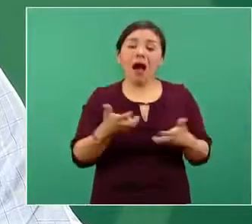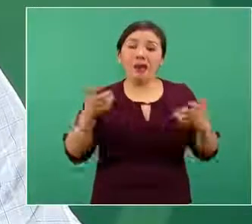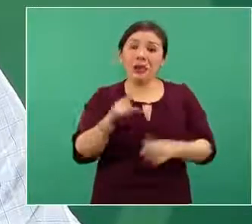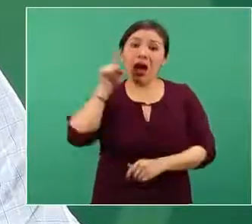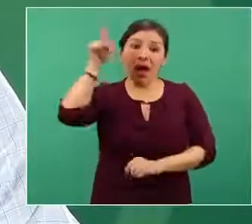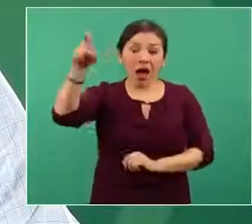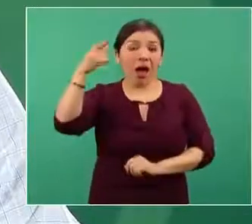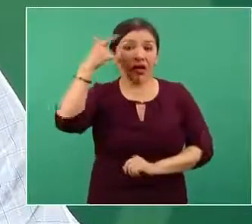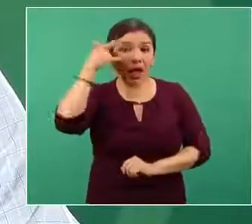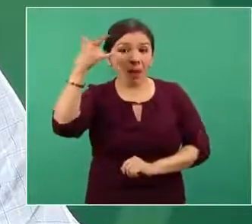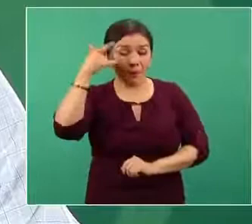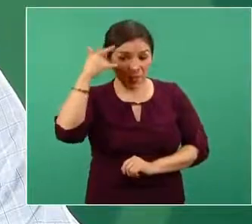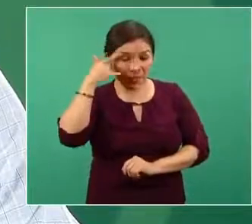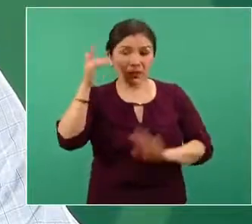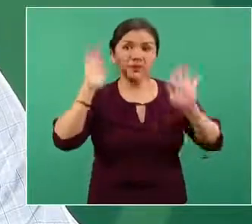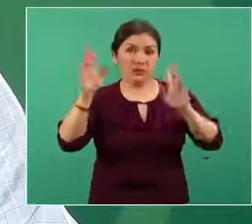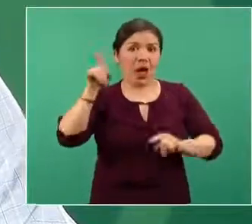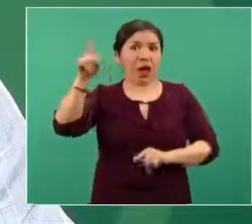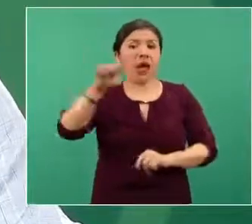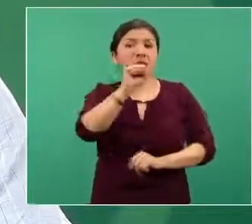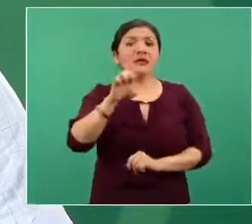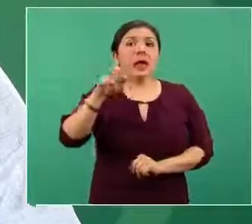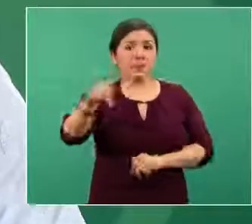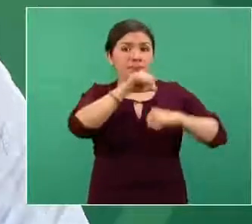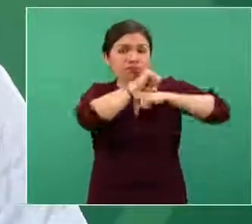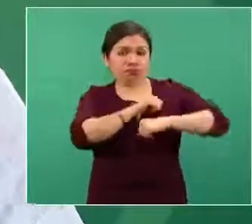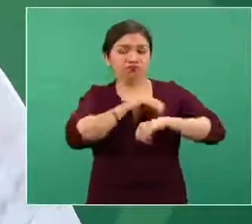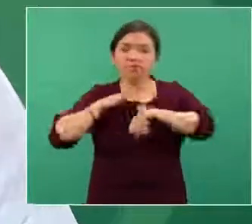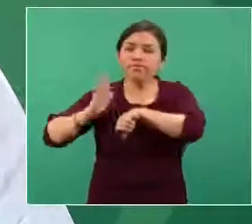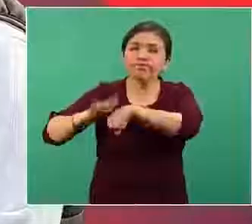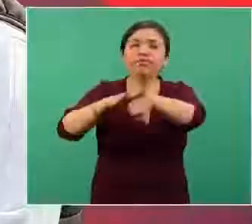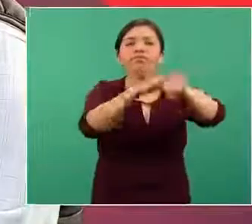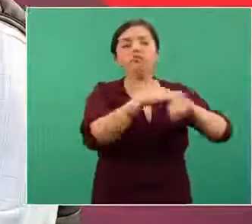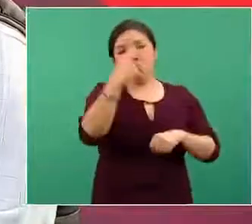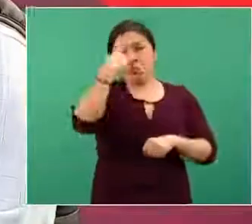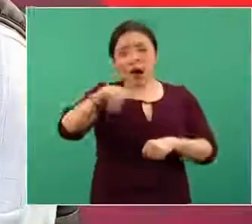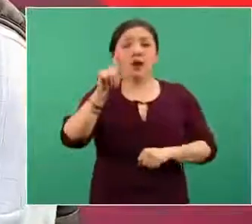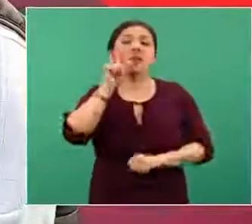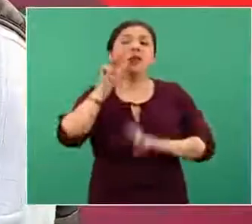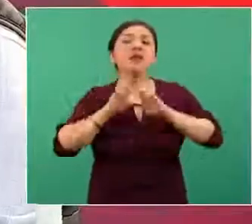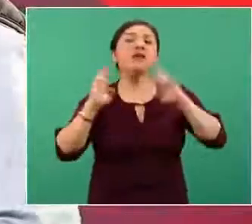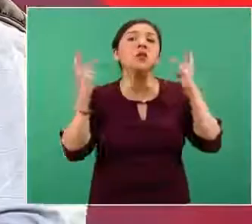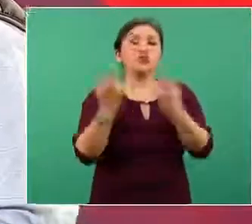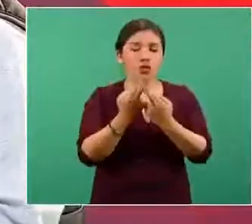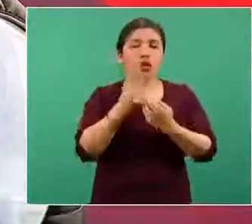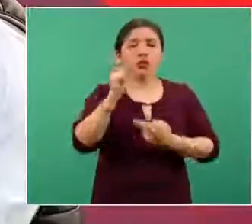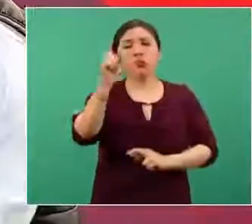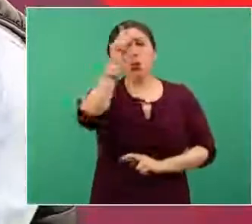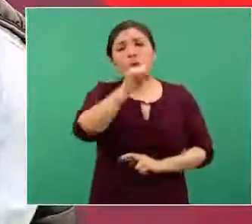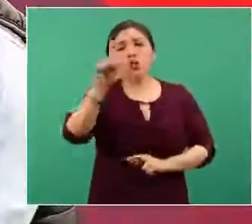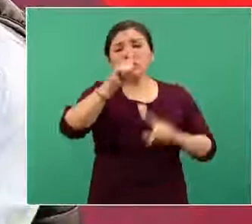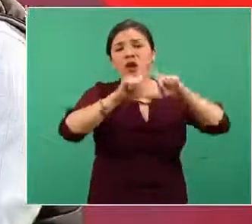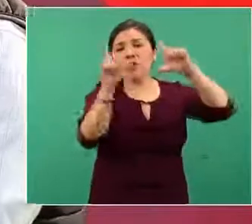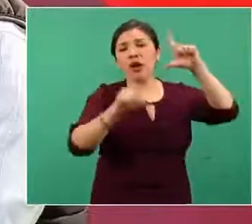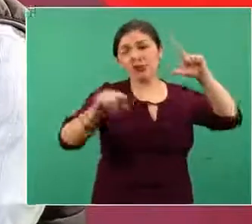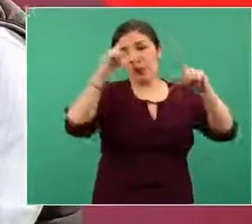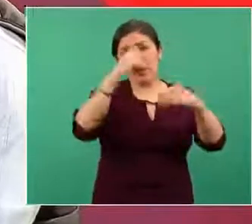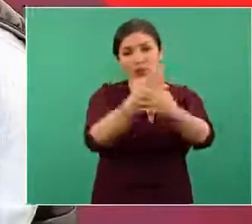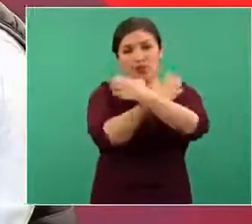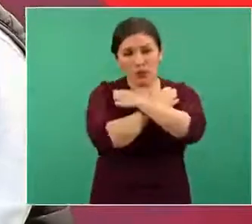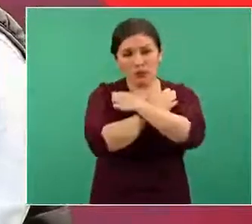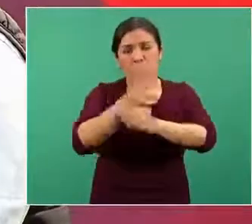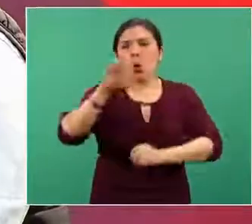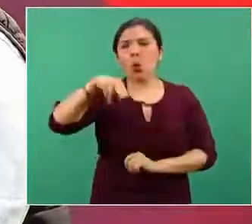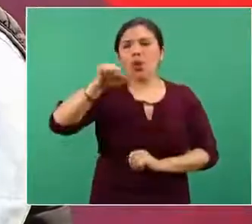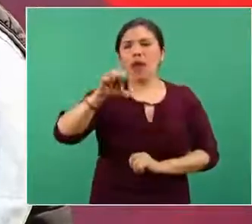este estado, convocó la Secretaría de Educación Pública, va a sesionar el Consejo Nacional de Educación, el